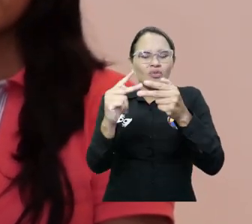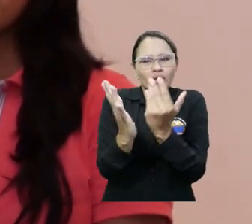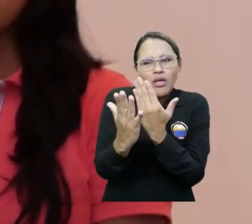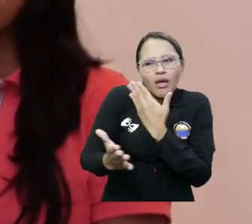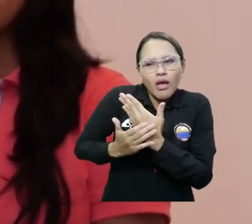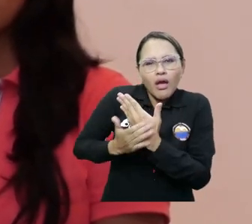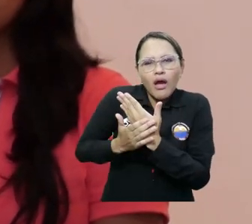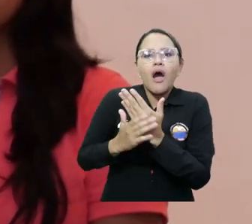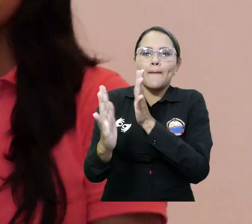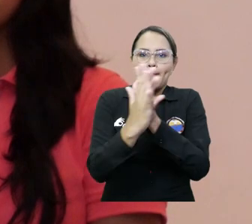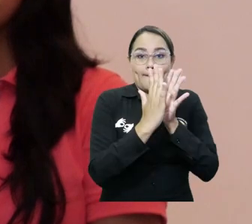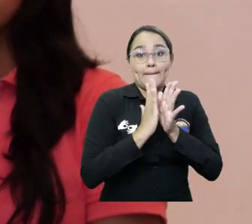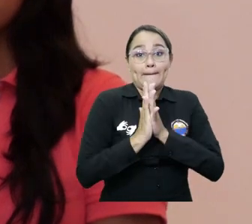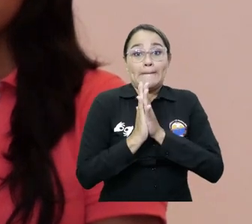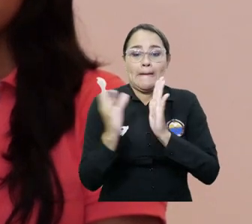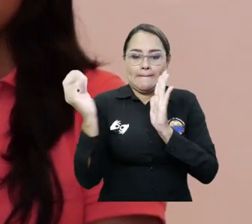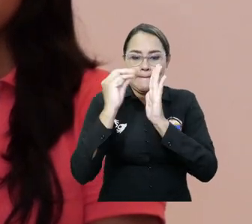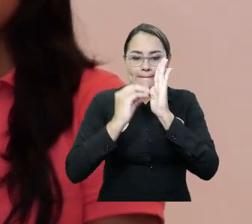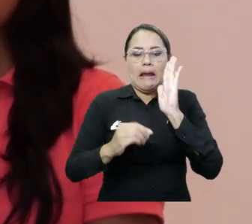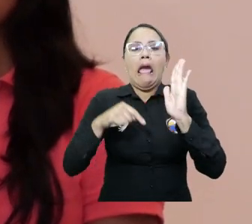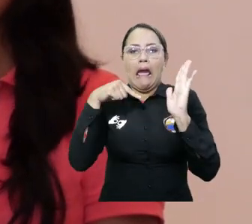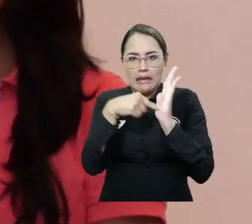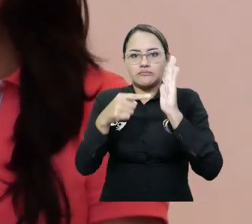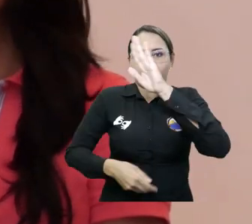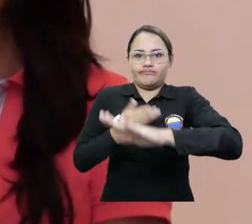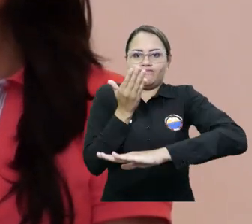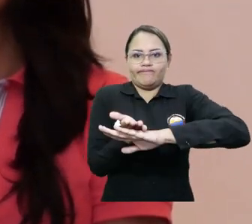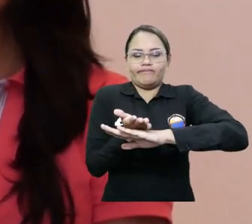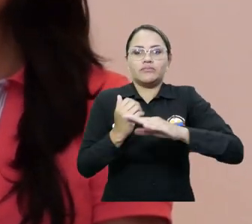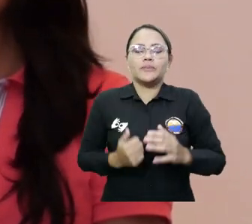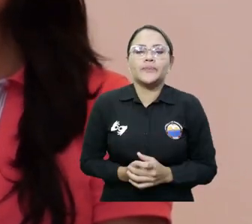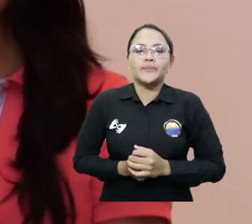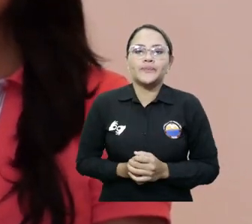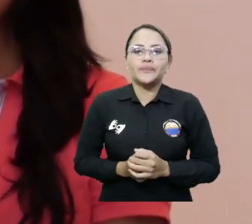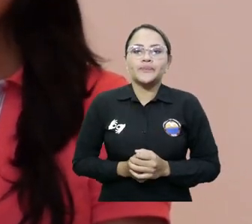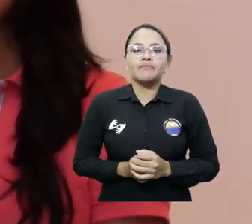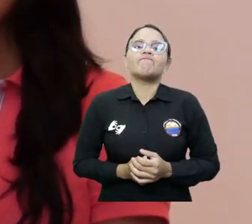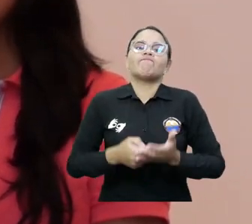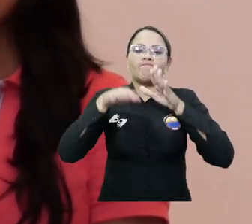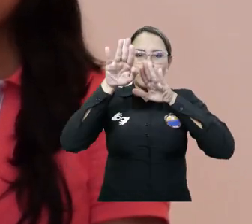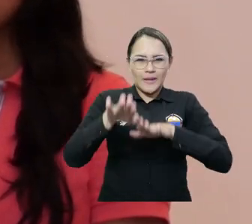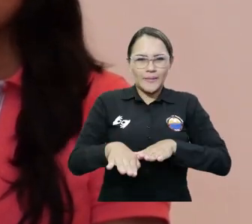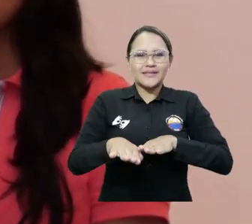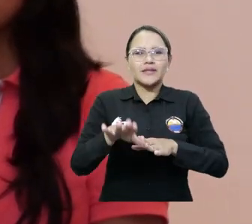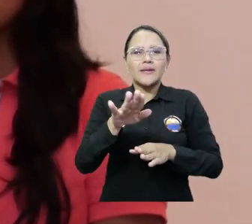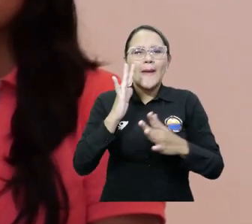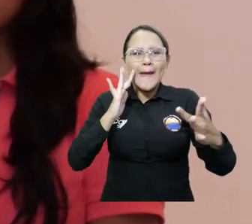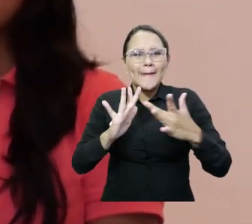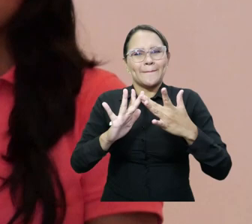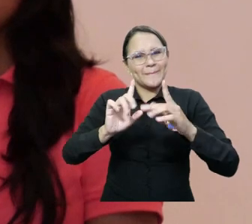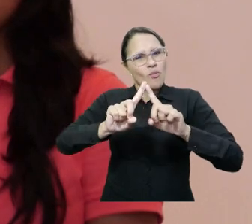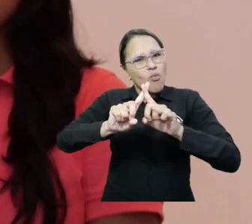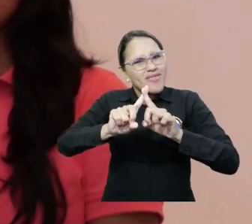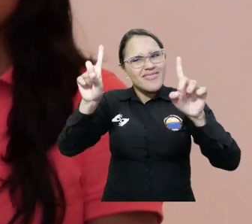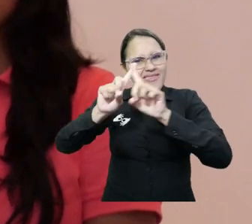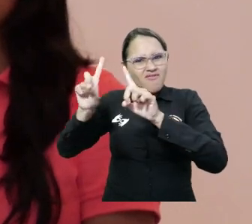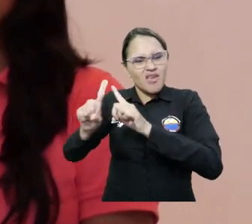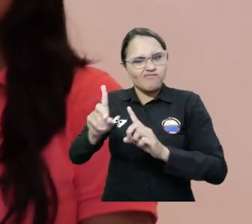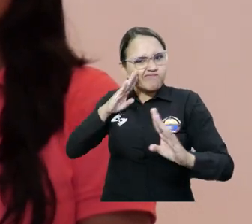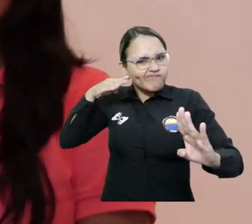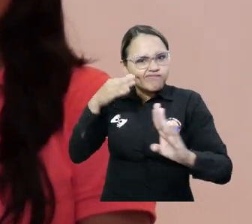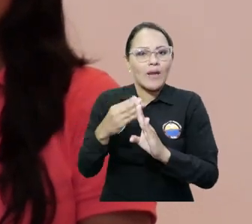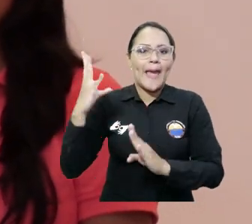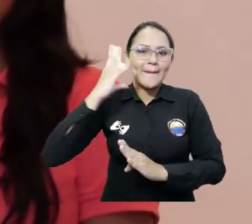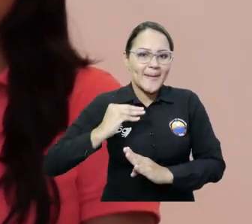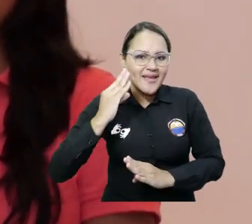quieren, y de ahí han salido estas propuestas. Una representación estudiantil diferencial, con experiencia